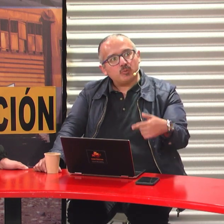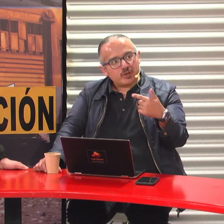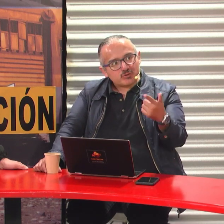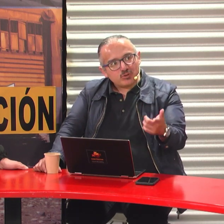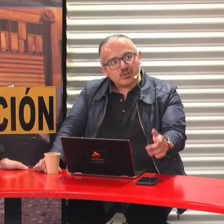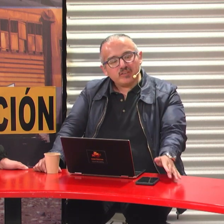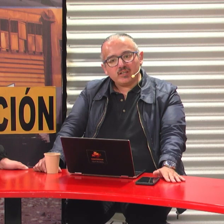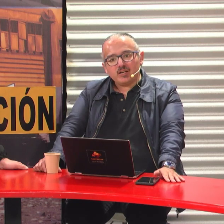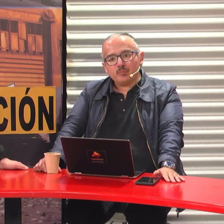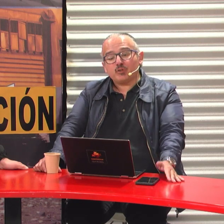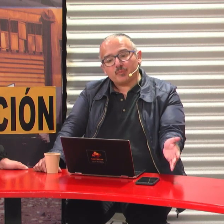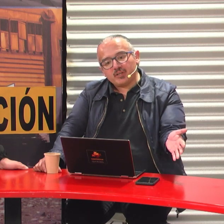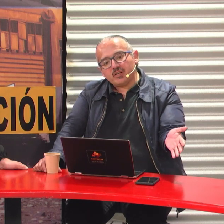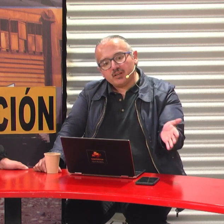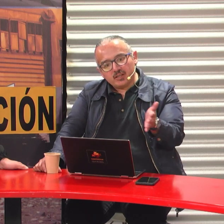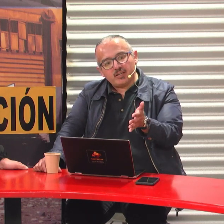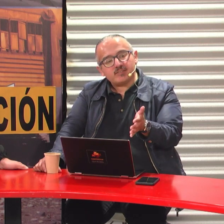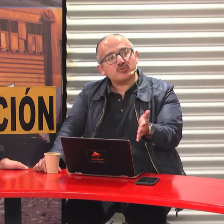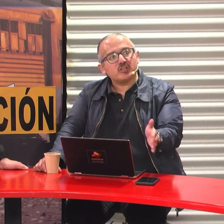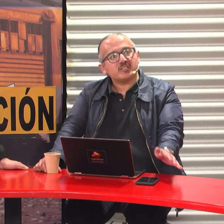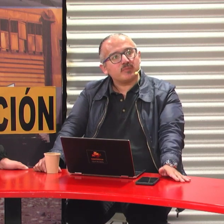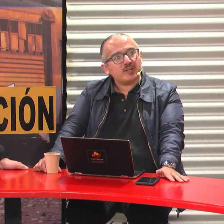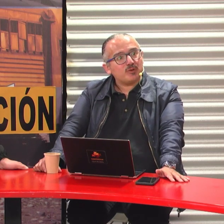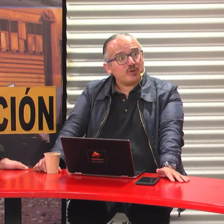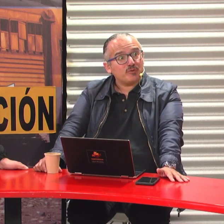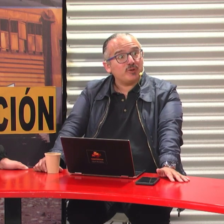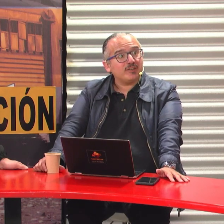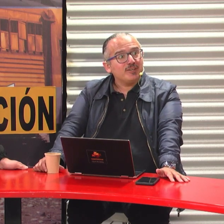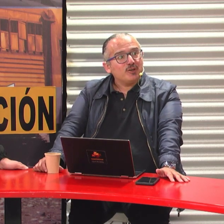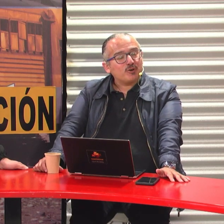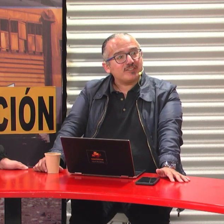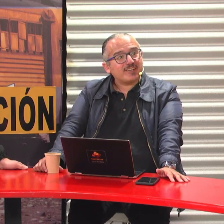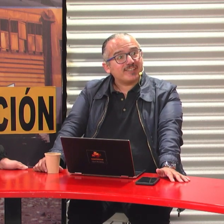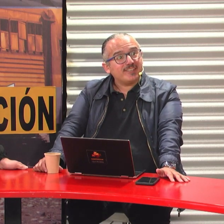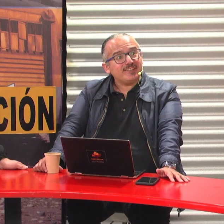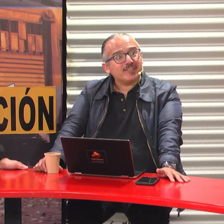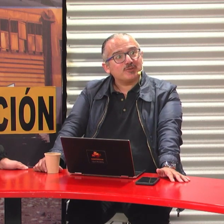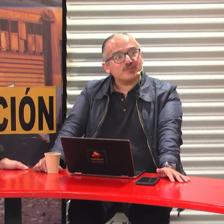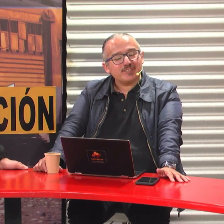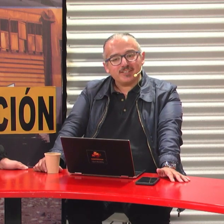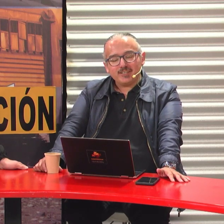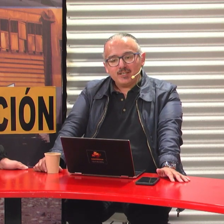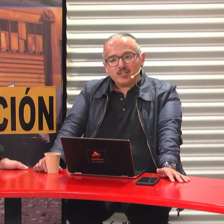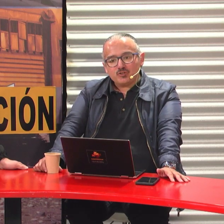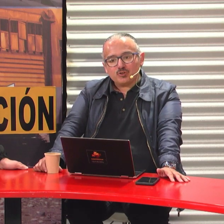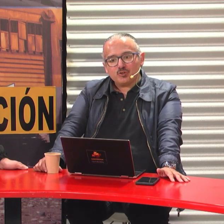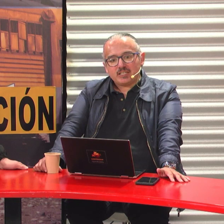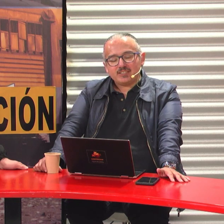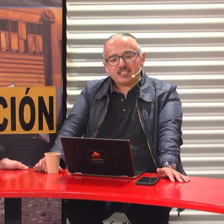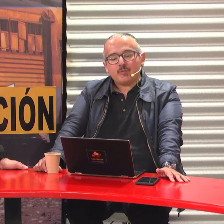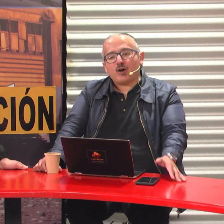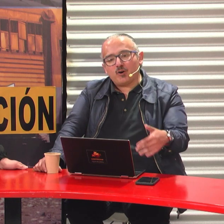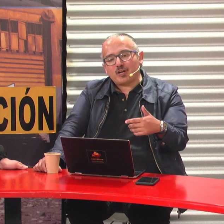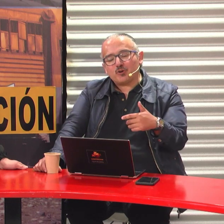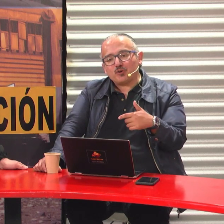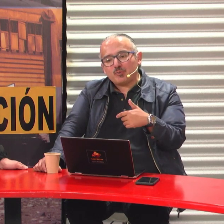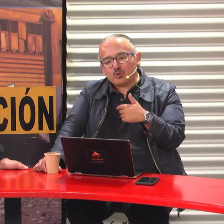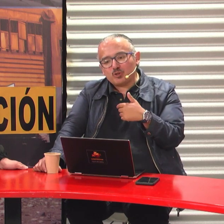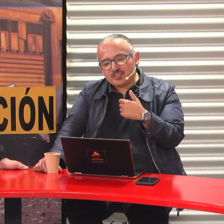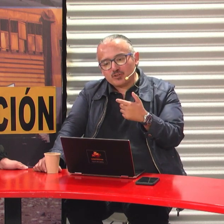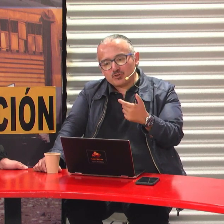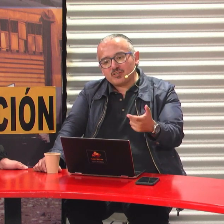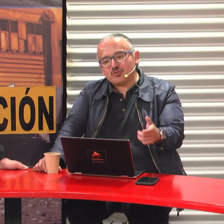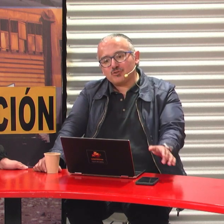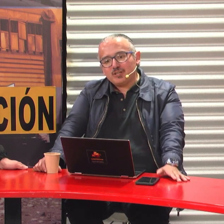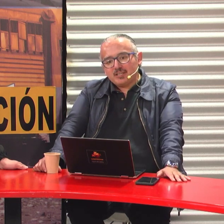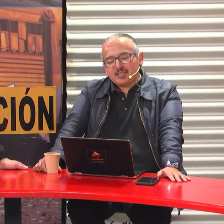Bachelet, por eso lo de Vidal, pero también en la centro-derecha también hay algunas figuras con esas características. Entonces, yo creo que ese es el llama. Ahora, no creo que el